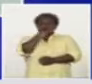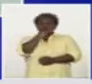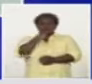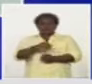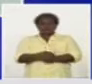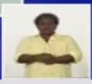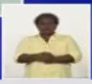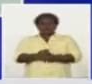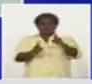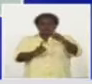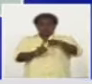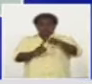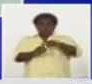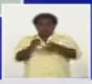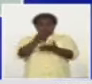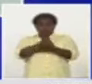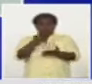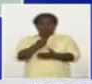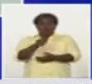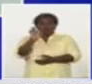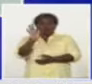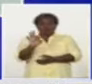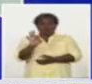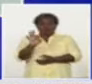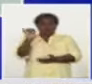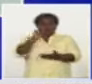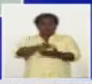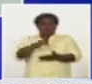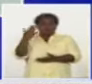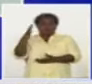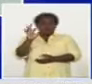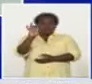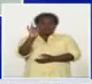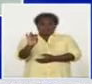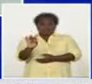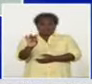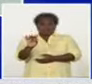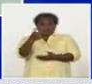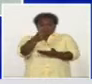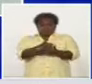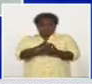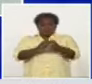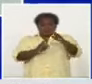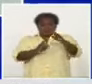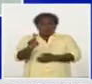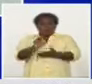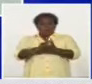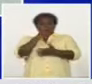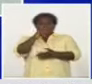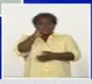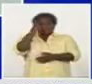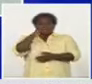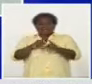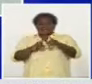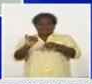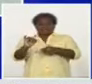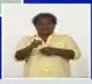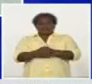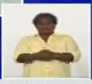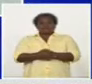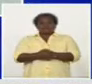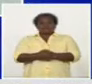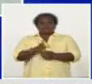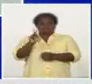Tunas confirma 8 casos importados, 7 del municipio de Las Tunas y 1 de Manatí, viajeros cubanos